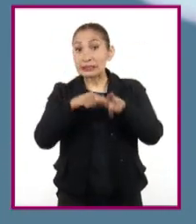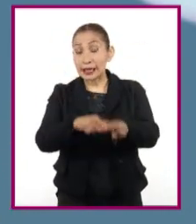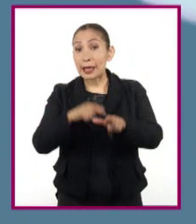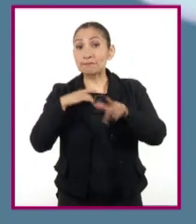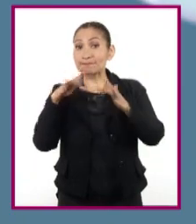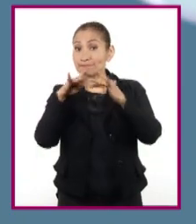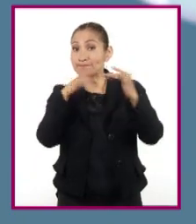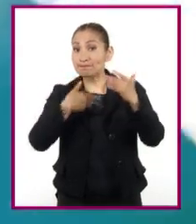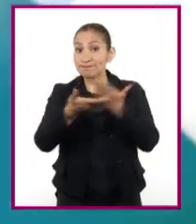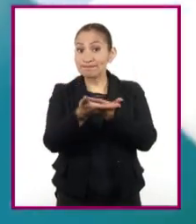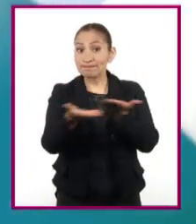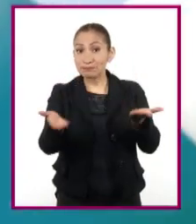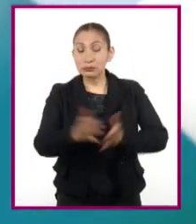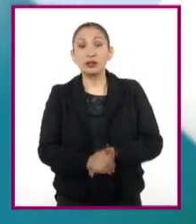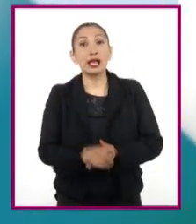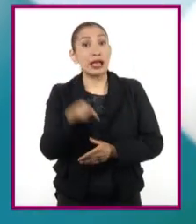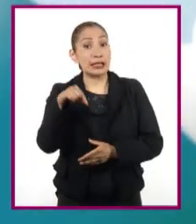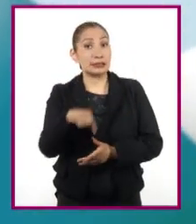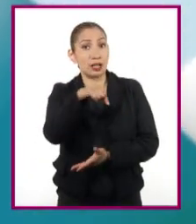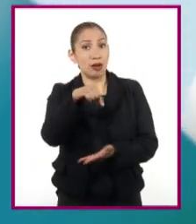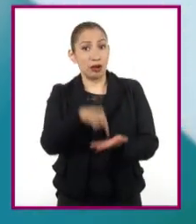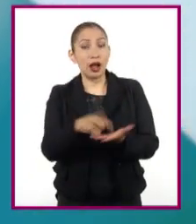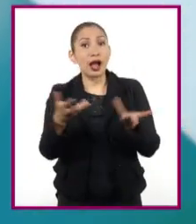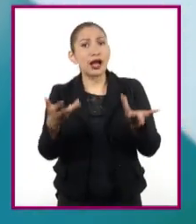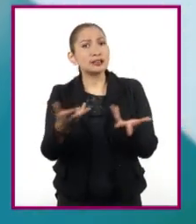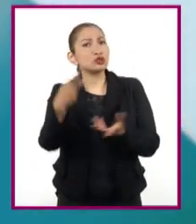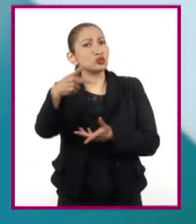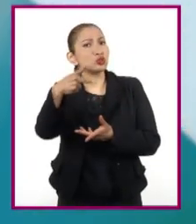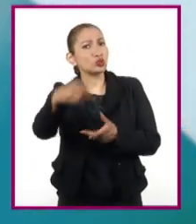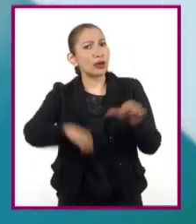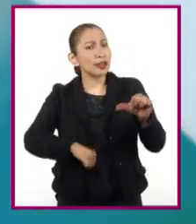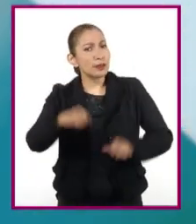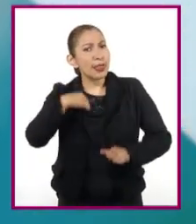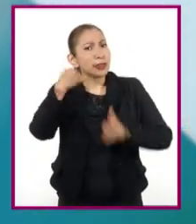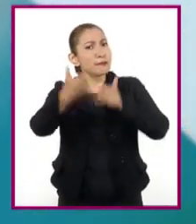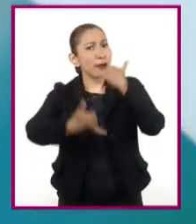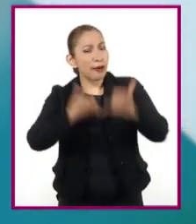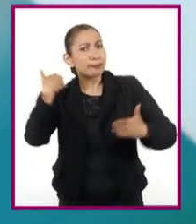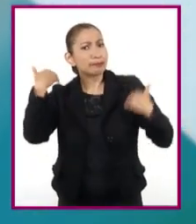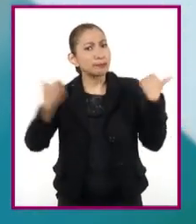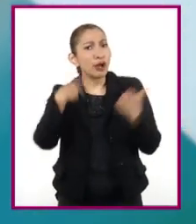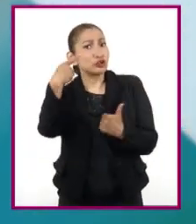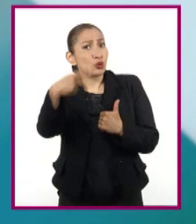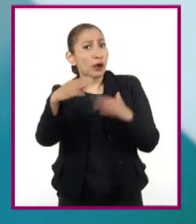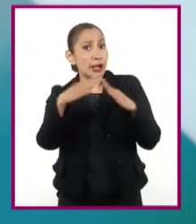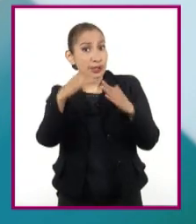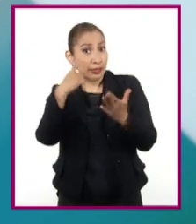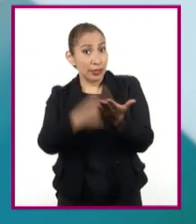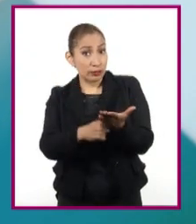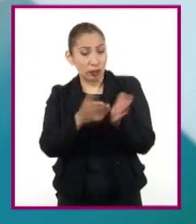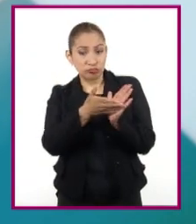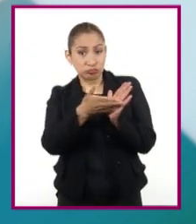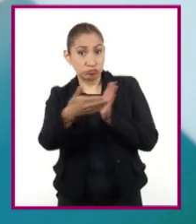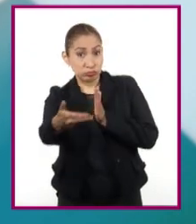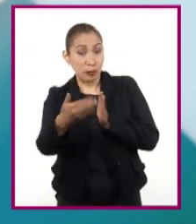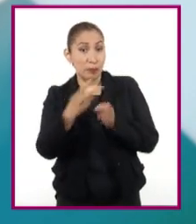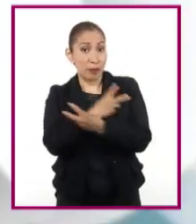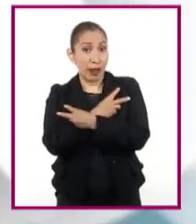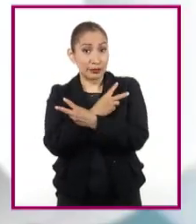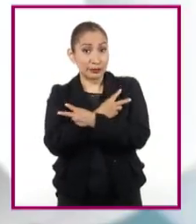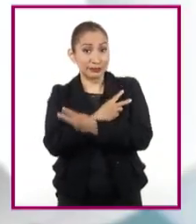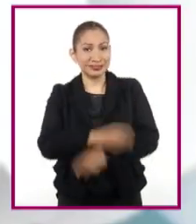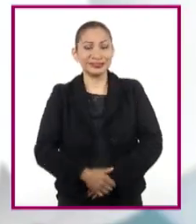comunicación con ustedes. En este espacio realizarán actividades lúdicas y divertidas desde sus hogares durante las